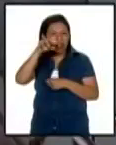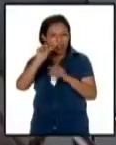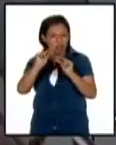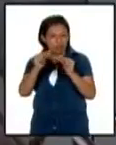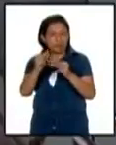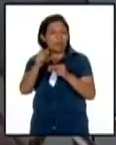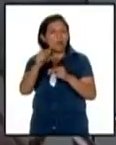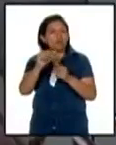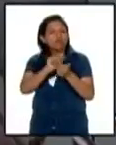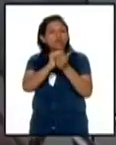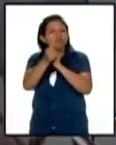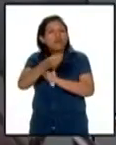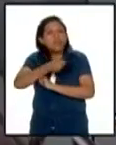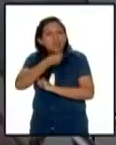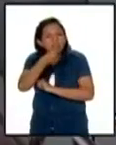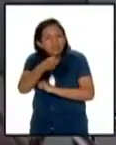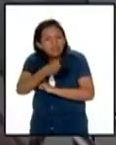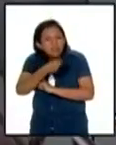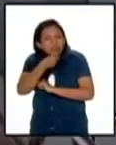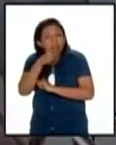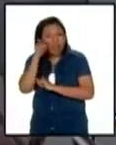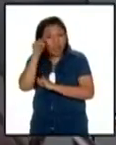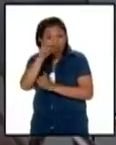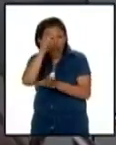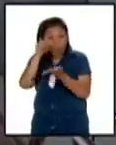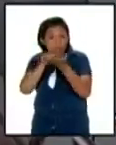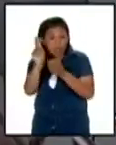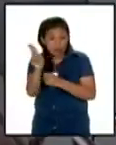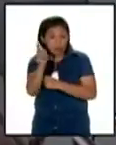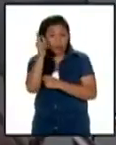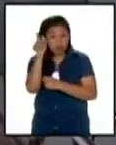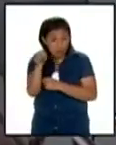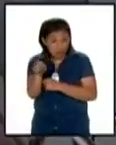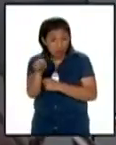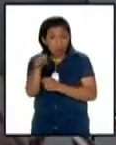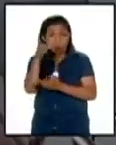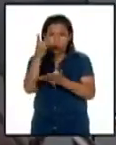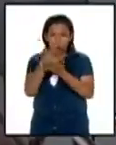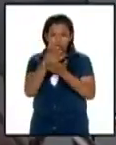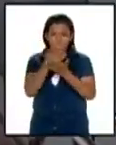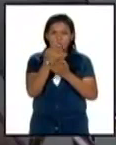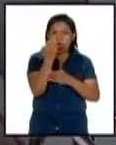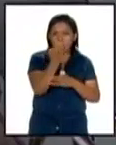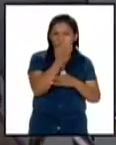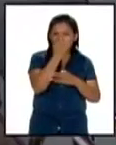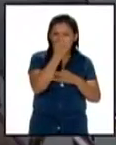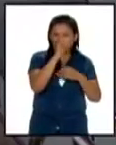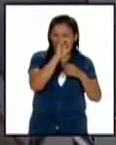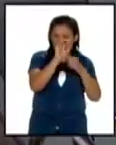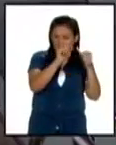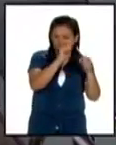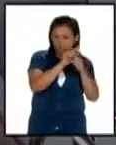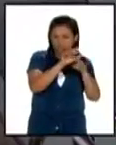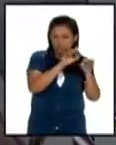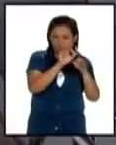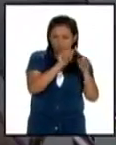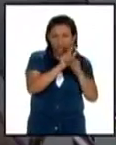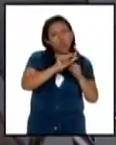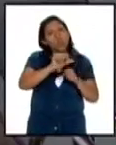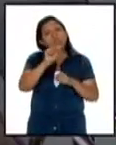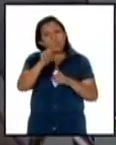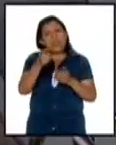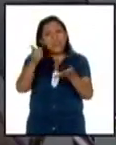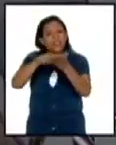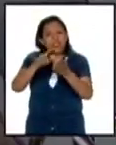para que podamos desde ahí, desde el espacio de la universidad, no solamente de la Escuela Nacional de Trabajo Social, sino de toda la universidad,